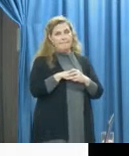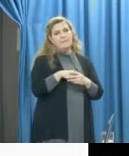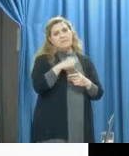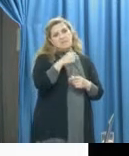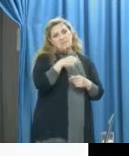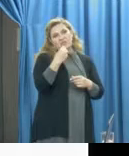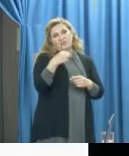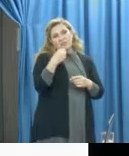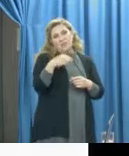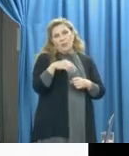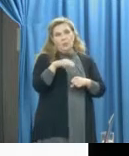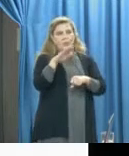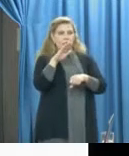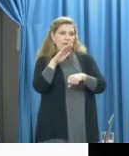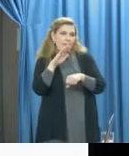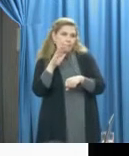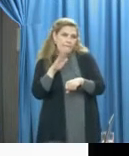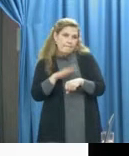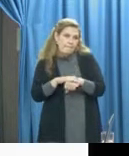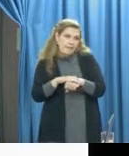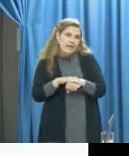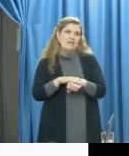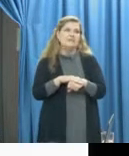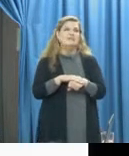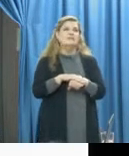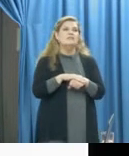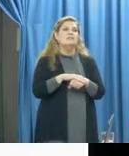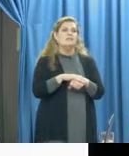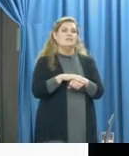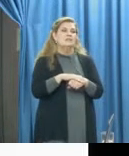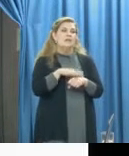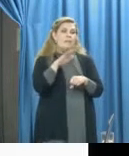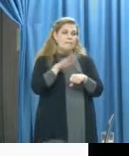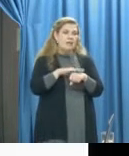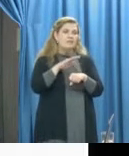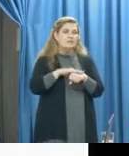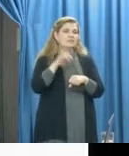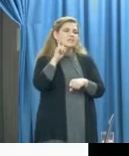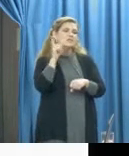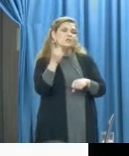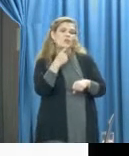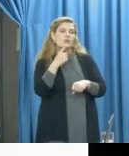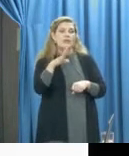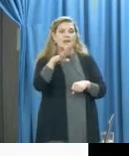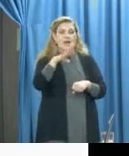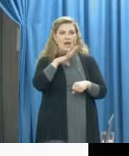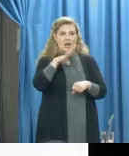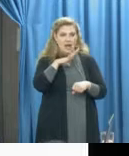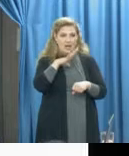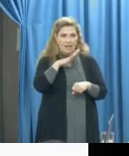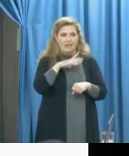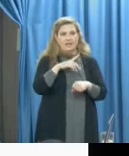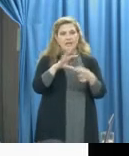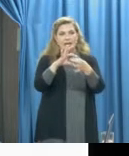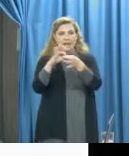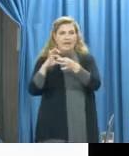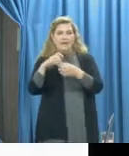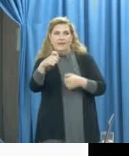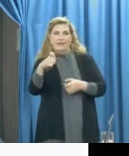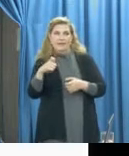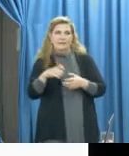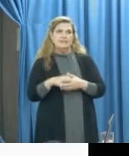La sordera más frecuente recesiva, la más frecuente dominante y la más frecuente ligada al X.